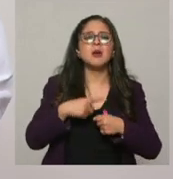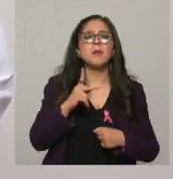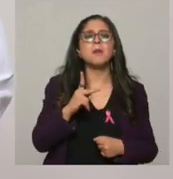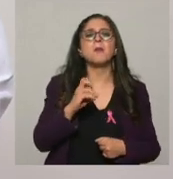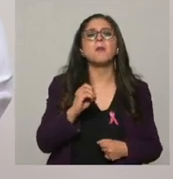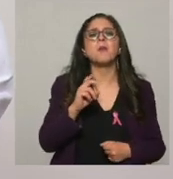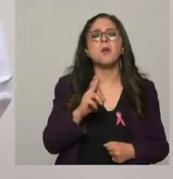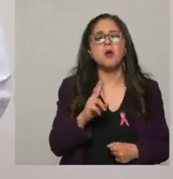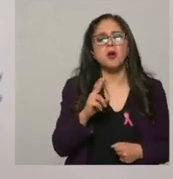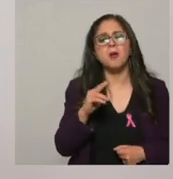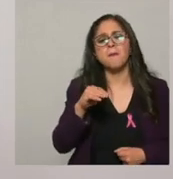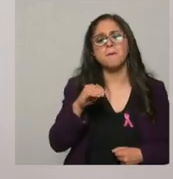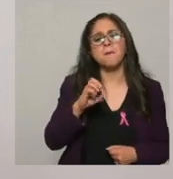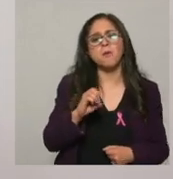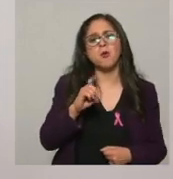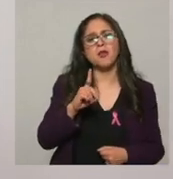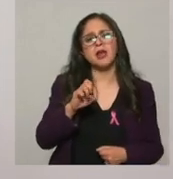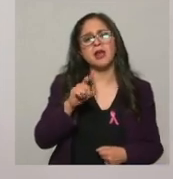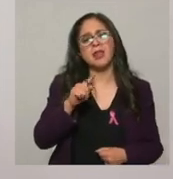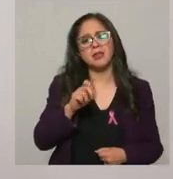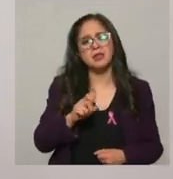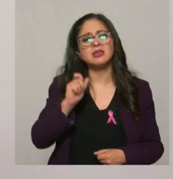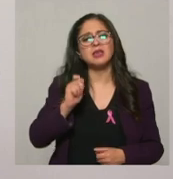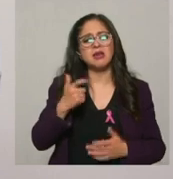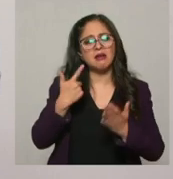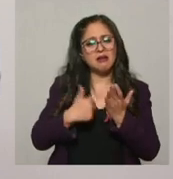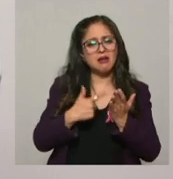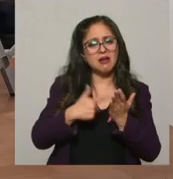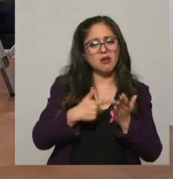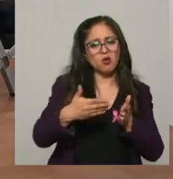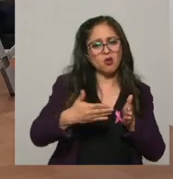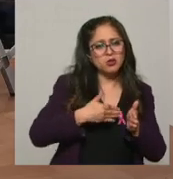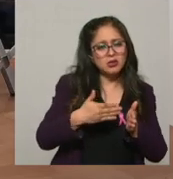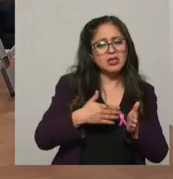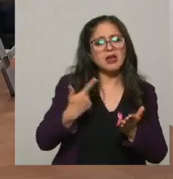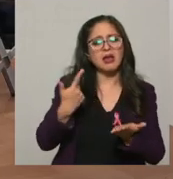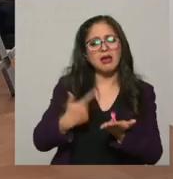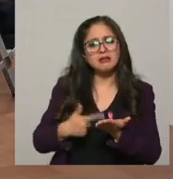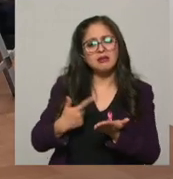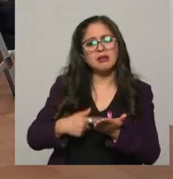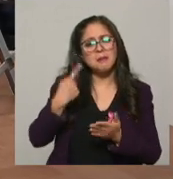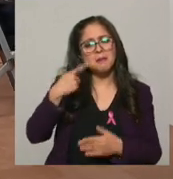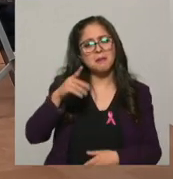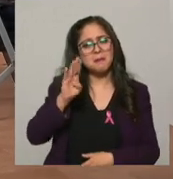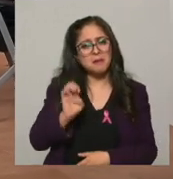modelantes, que les inyectan aceite de cocina, aceite de bebé, etcétera,